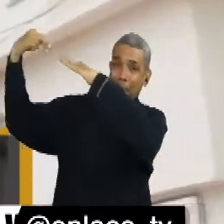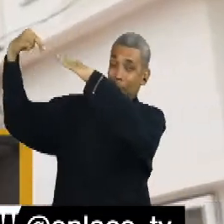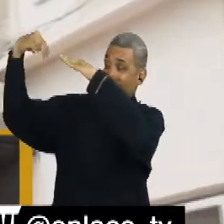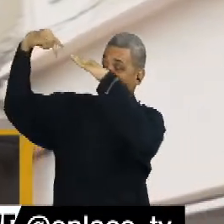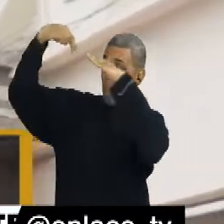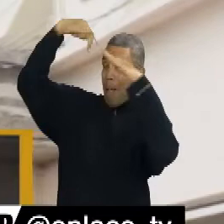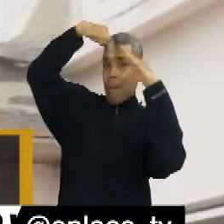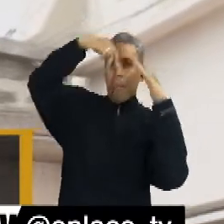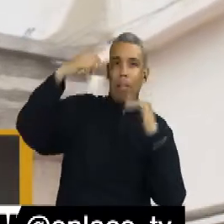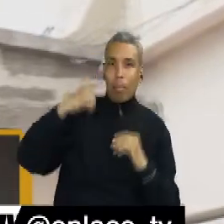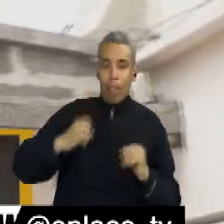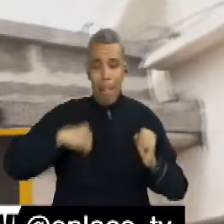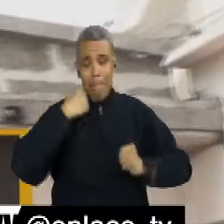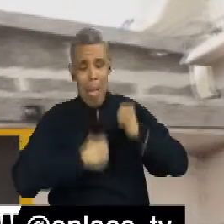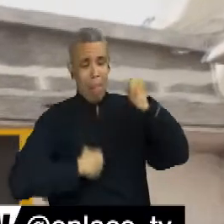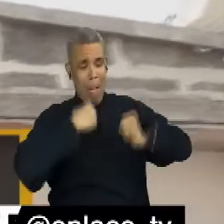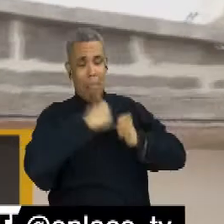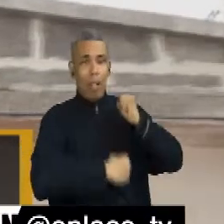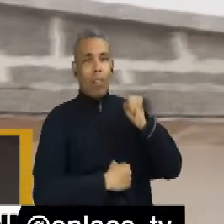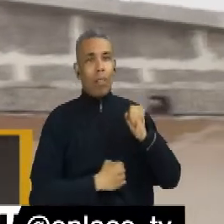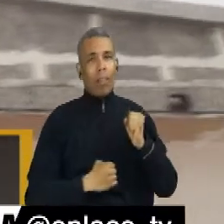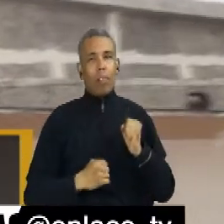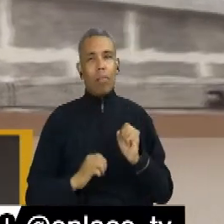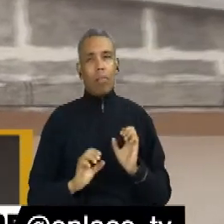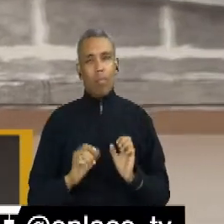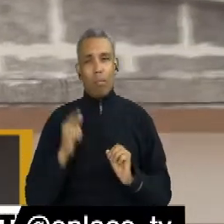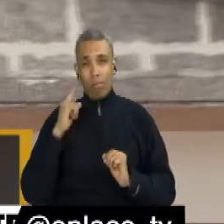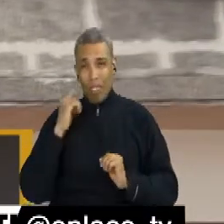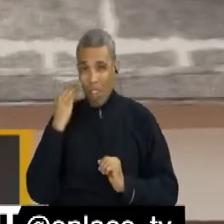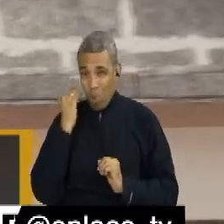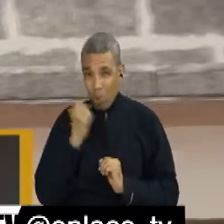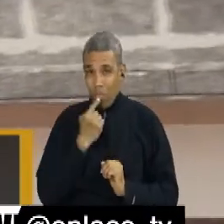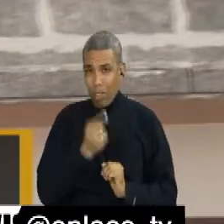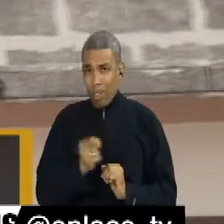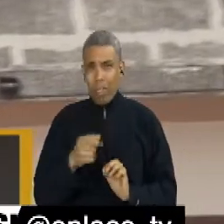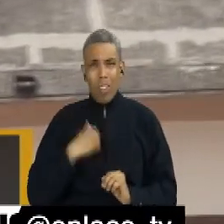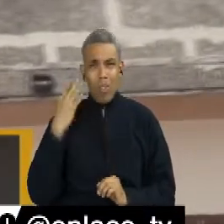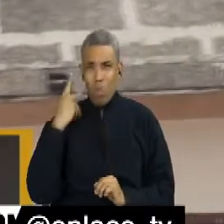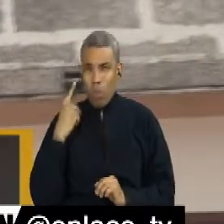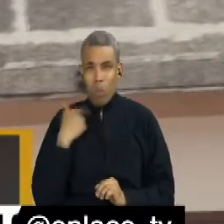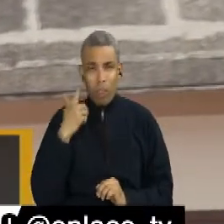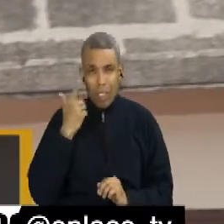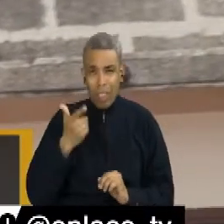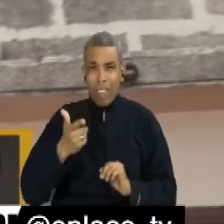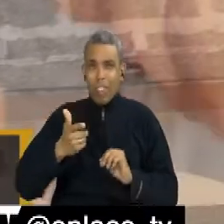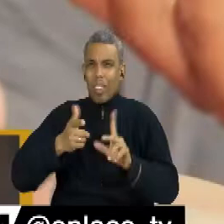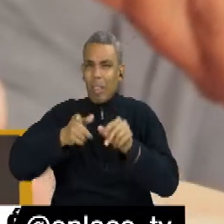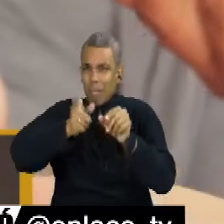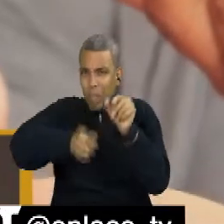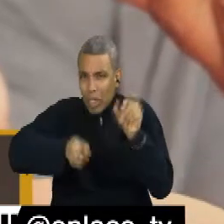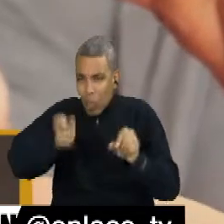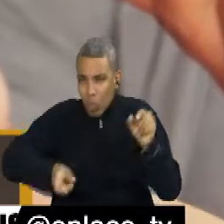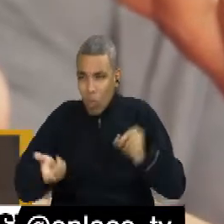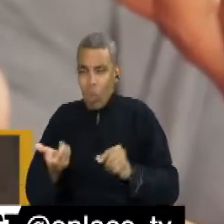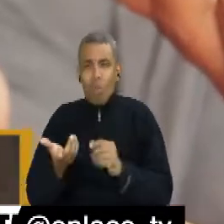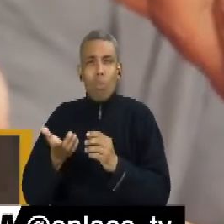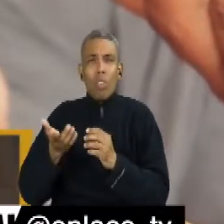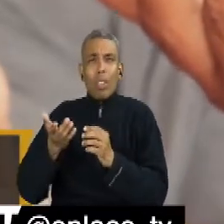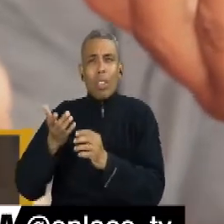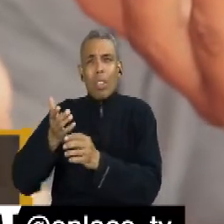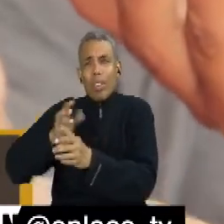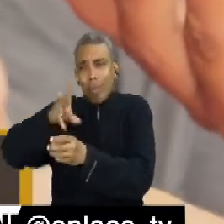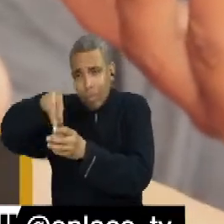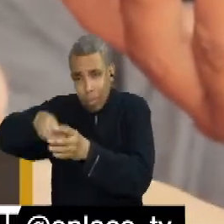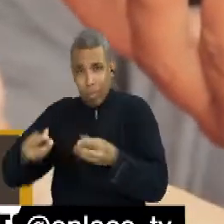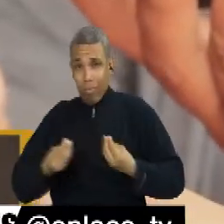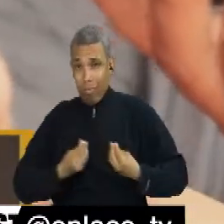víctima que se sienten azotados por los habitantes de calle que día y noche merodean el sector. Por favor, le consigan un albergue